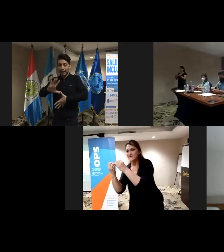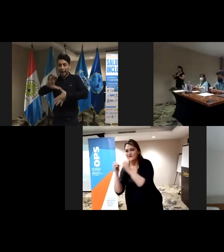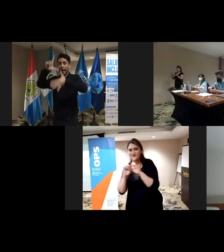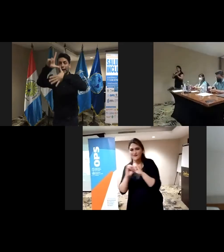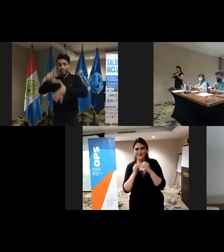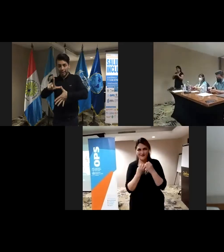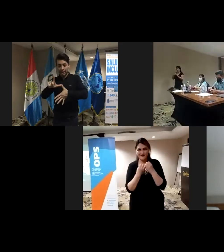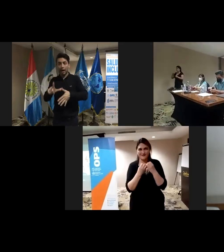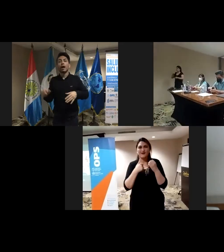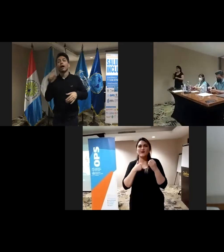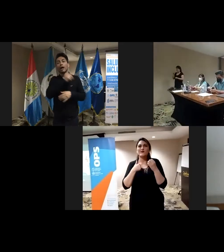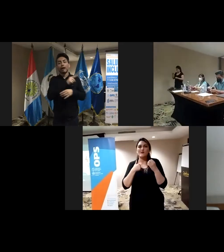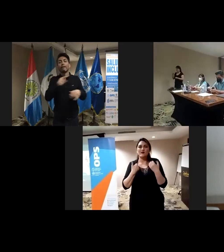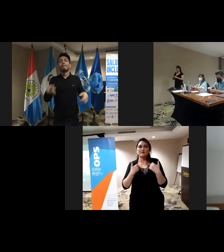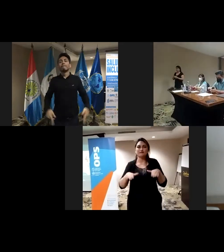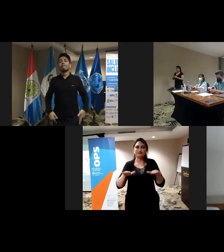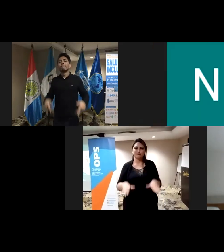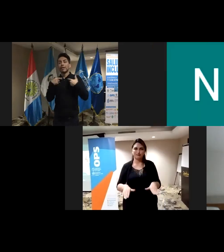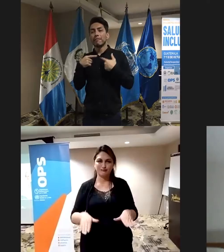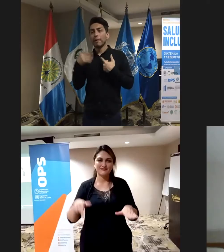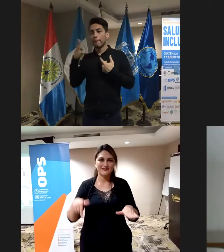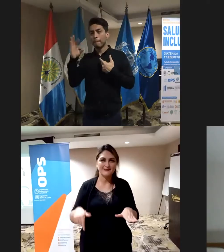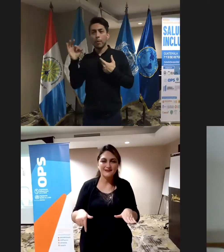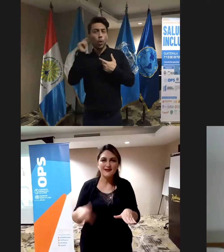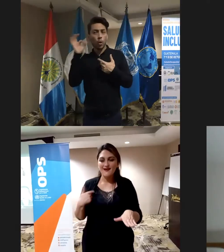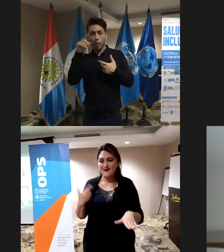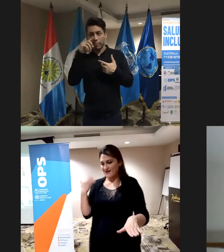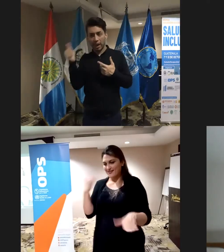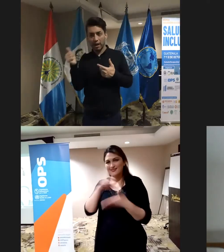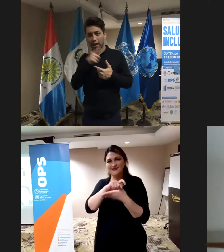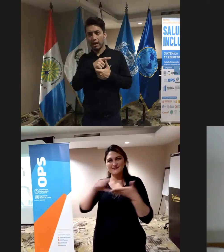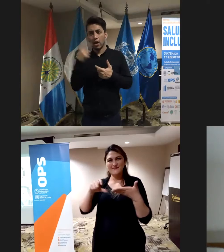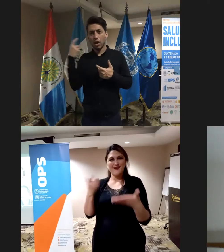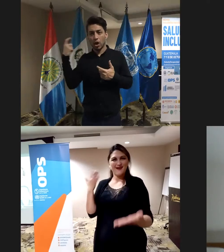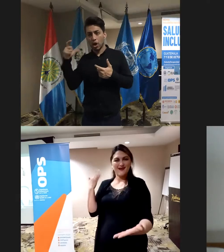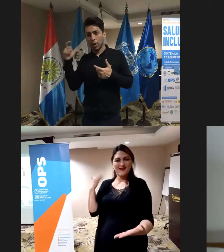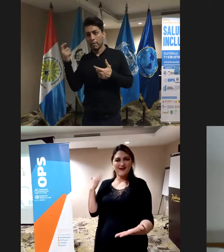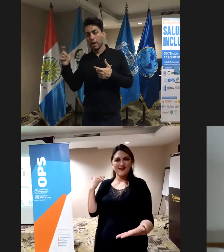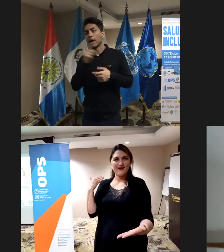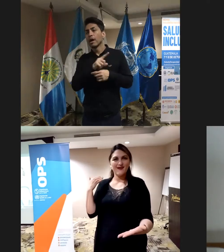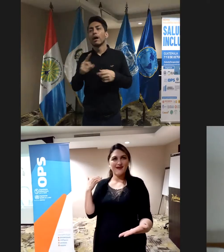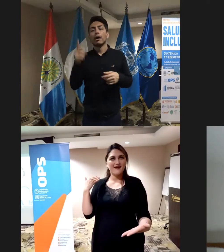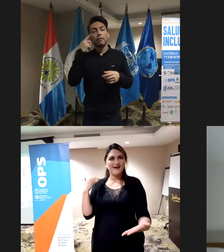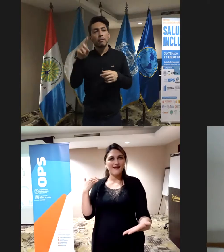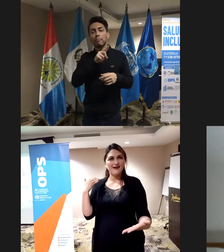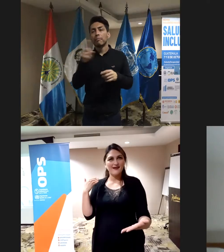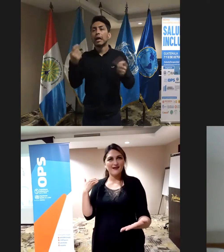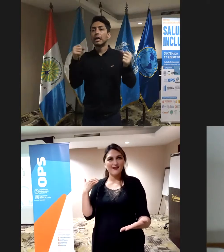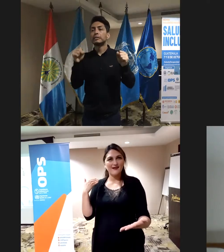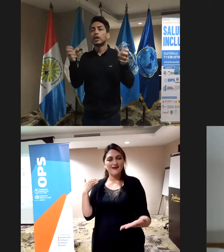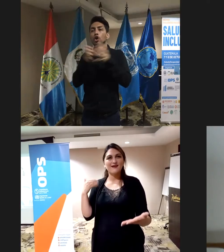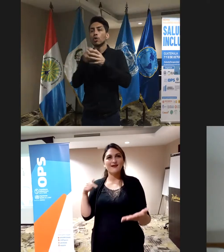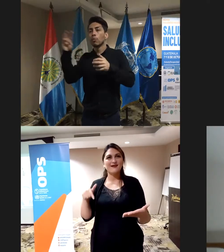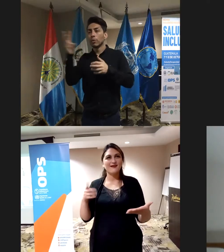Bogotá. Y de hecho, qué lástima, la semana pasada estaba en Guatemala, pero es así. Entonces, todo virtual para